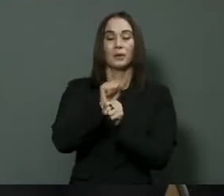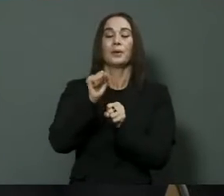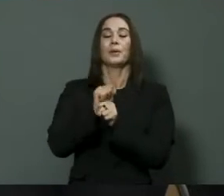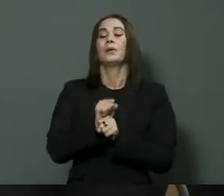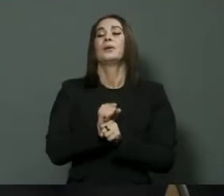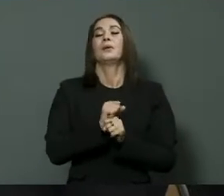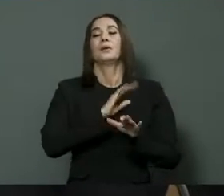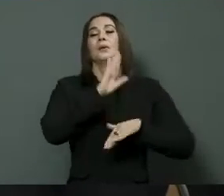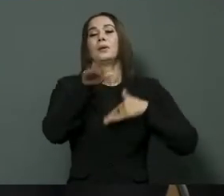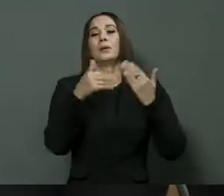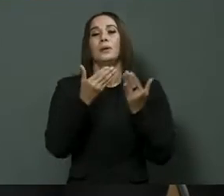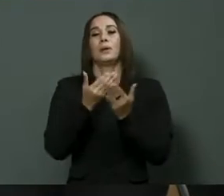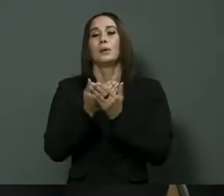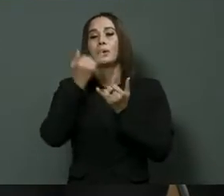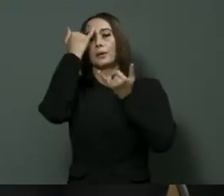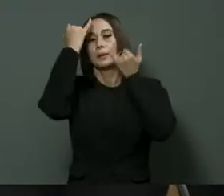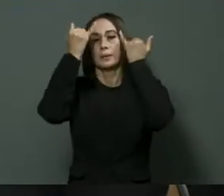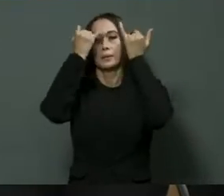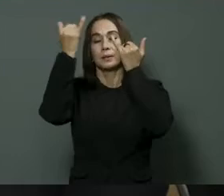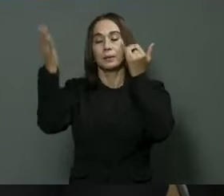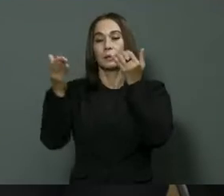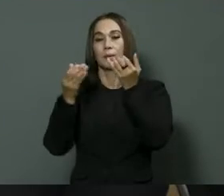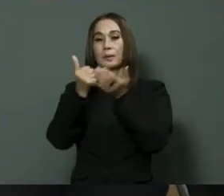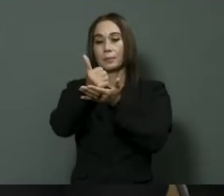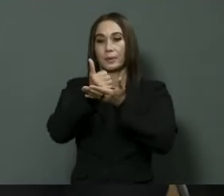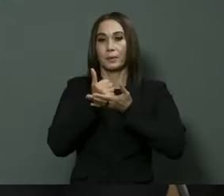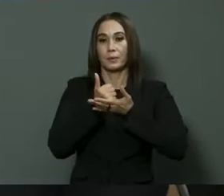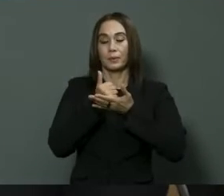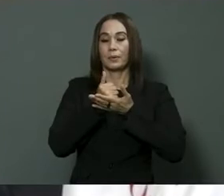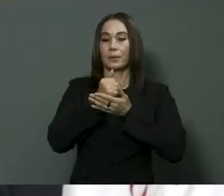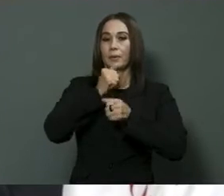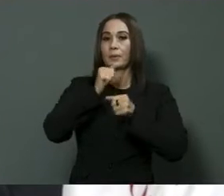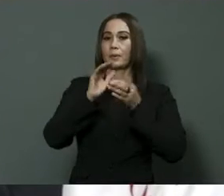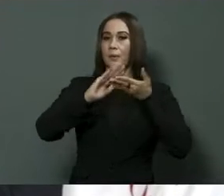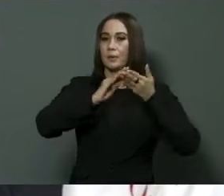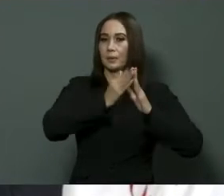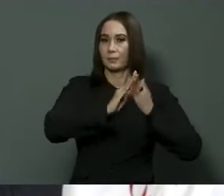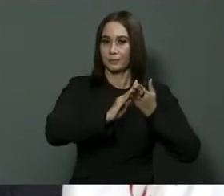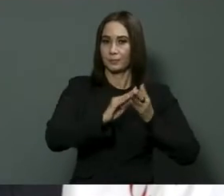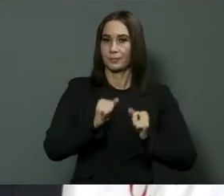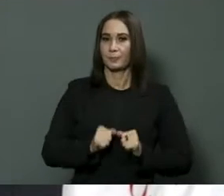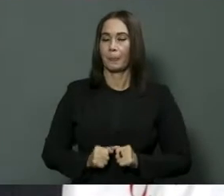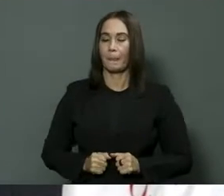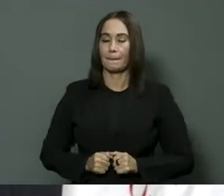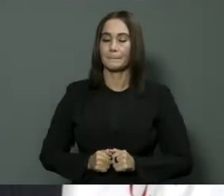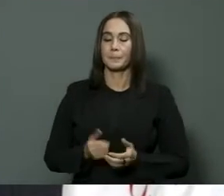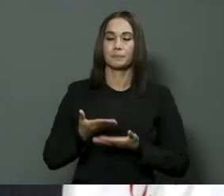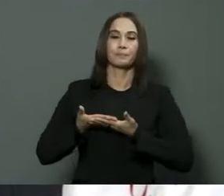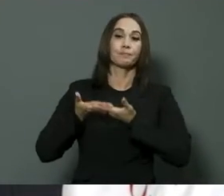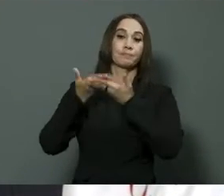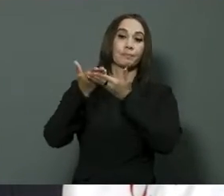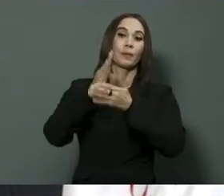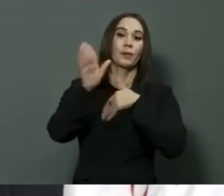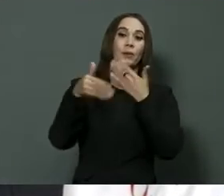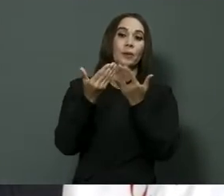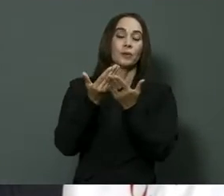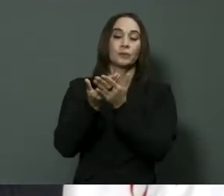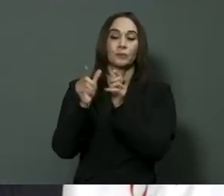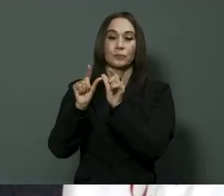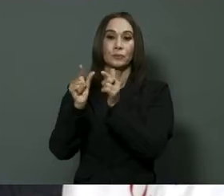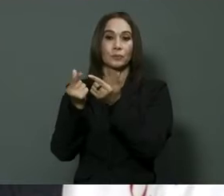que se desprenden de ellos a favor de nuestra población. Te presentamos a todos los